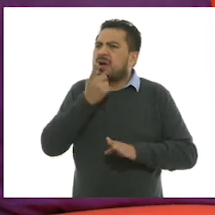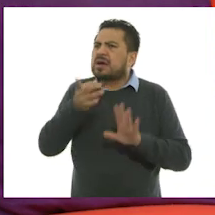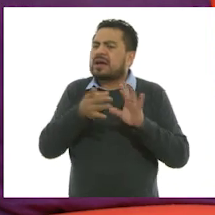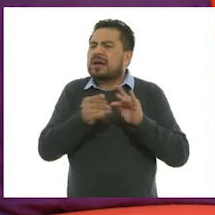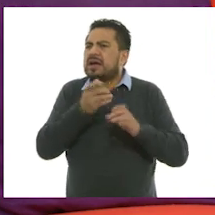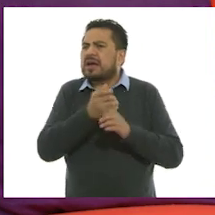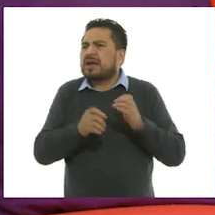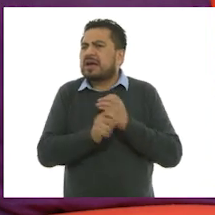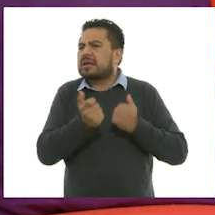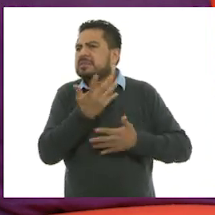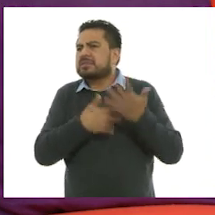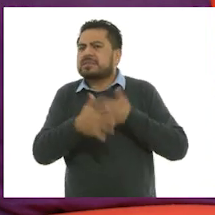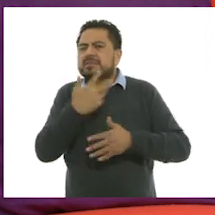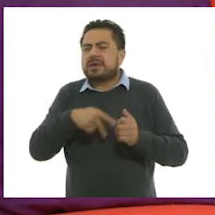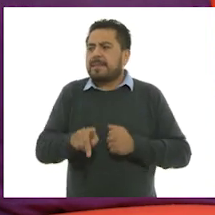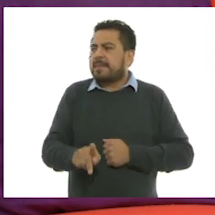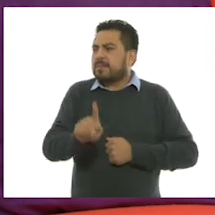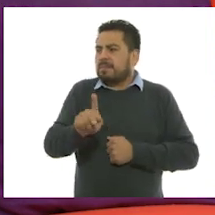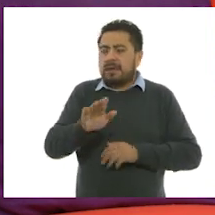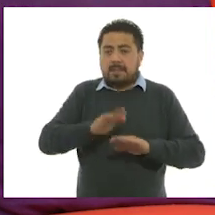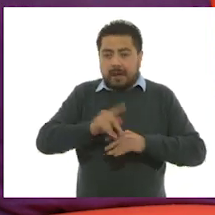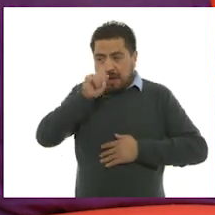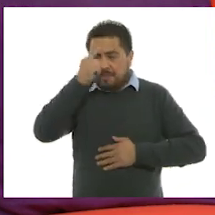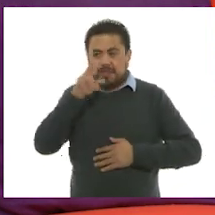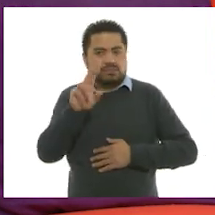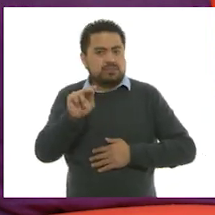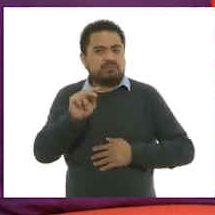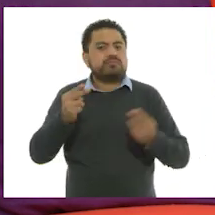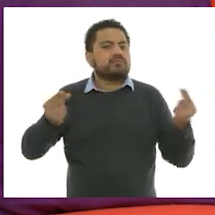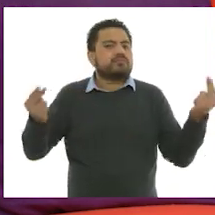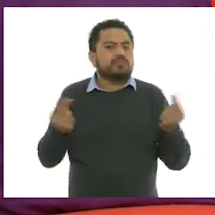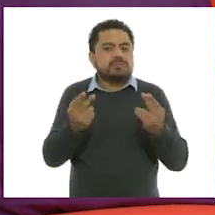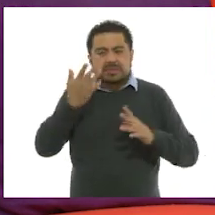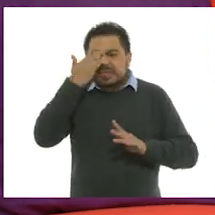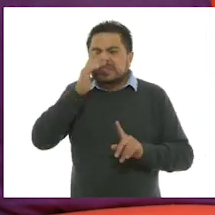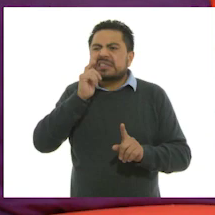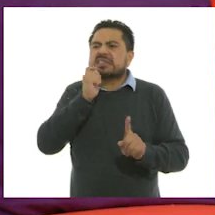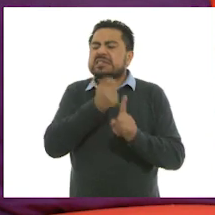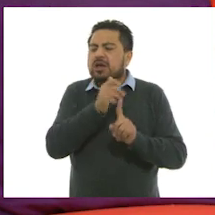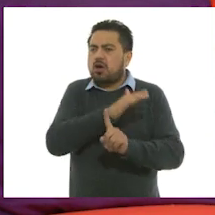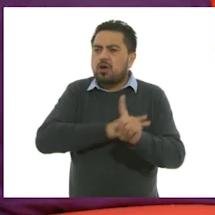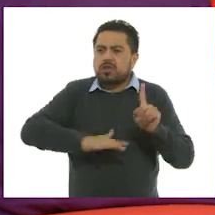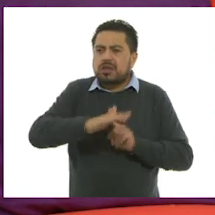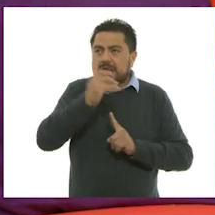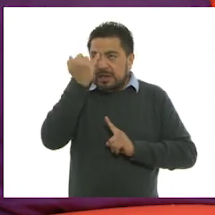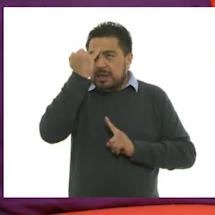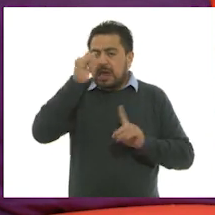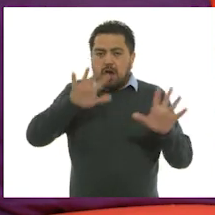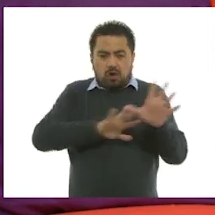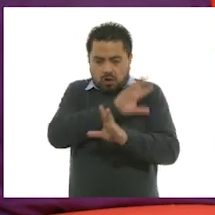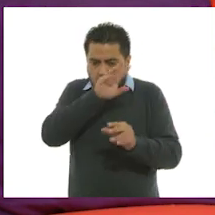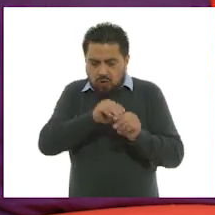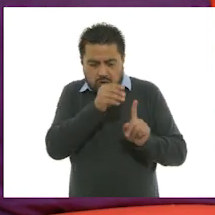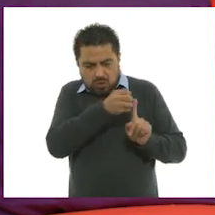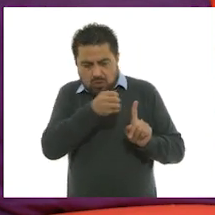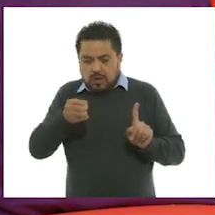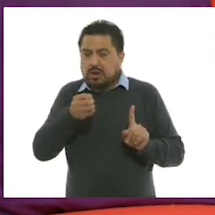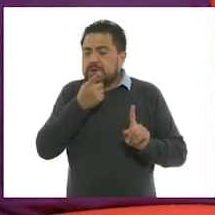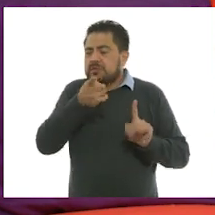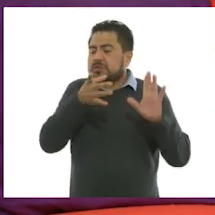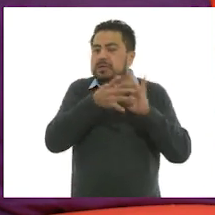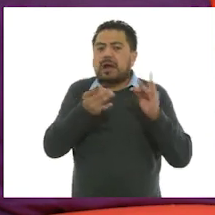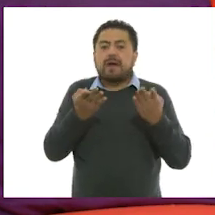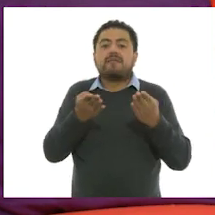tal cosa en lengua de señas? Pero pues no es fácil. Requerimos saber el contexto, la idea completa. Si nos referimos